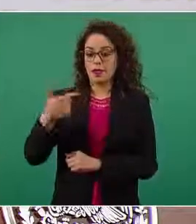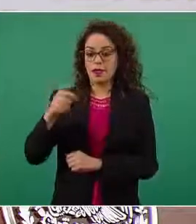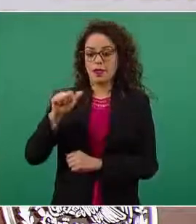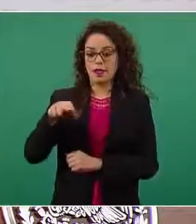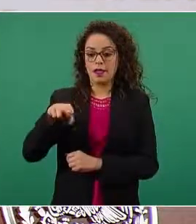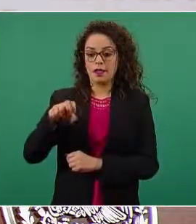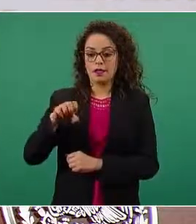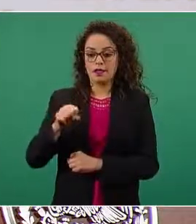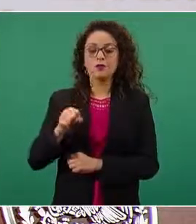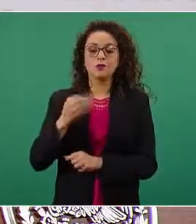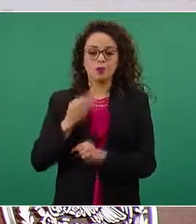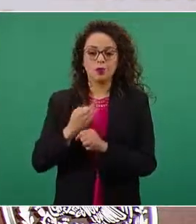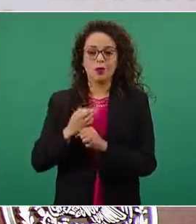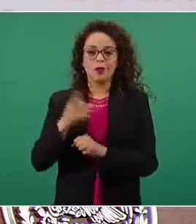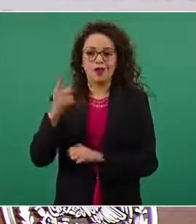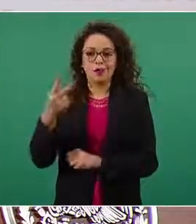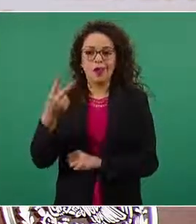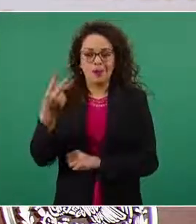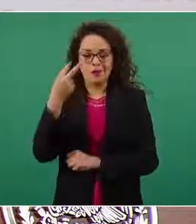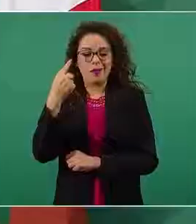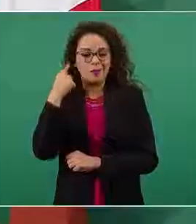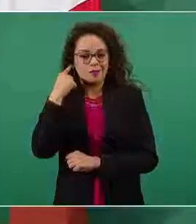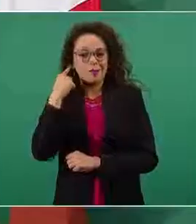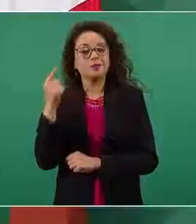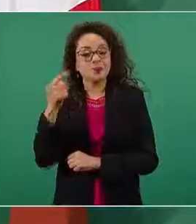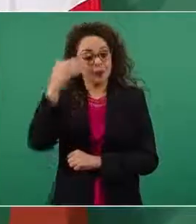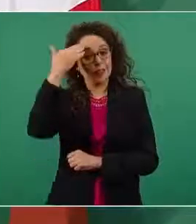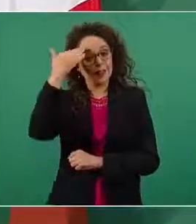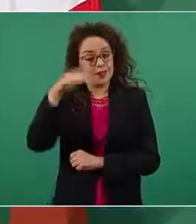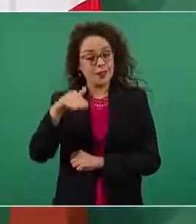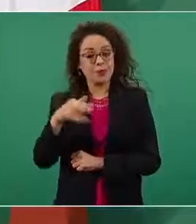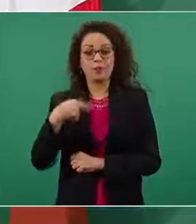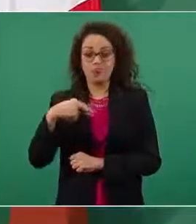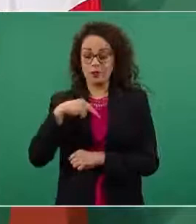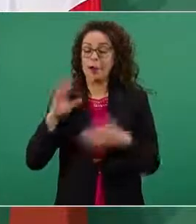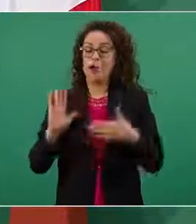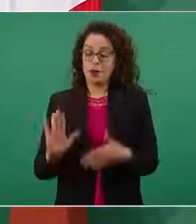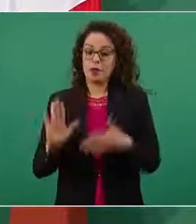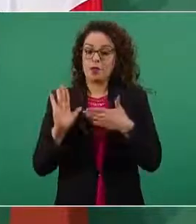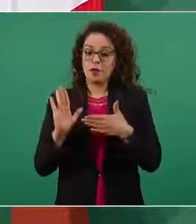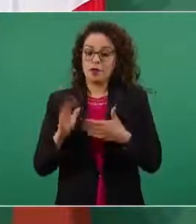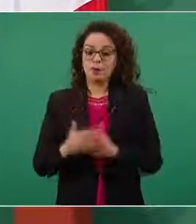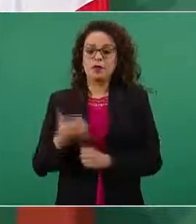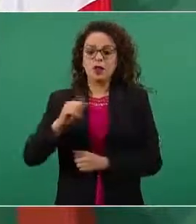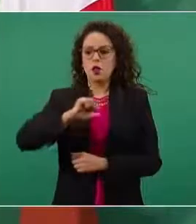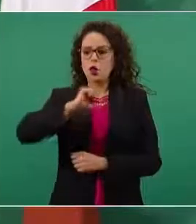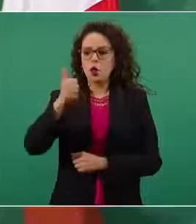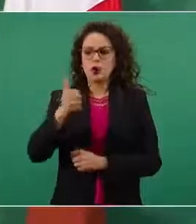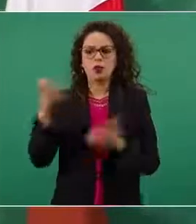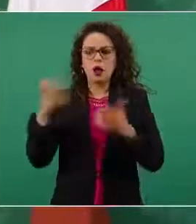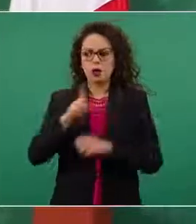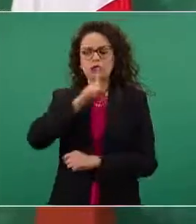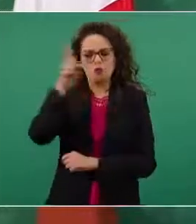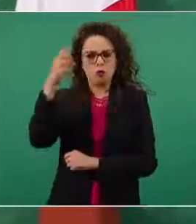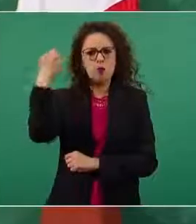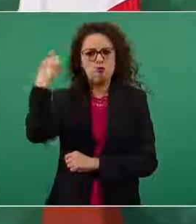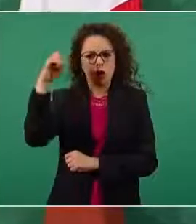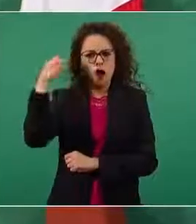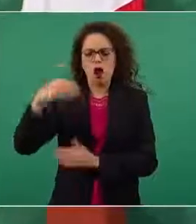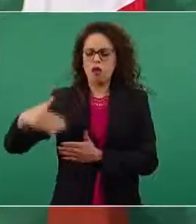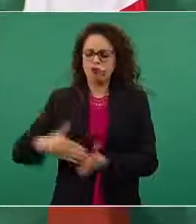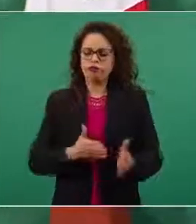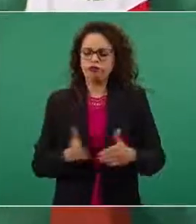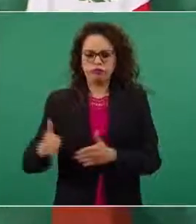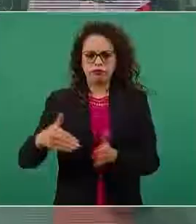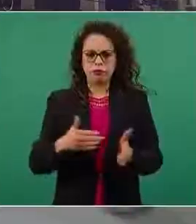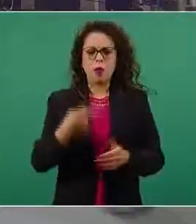está escuchando, lo tenga en cuenta. Y otros caminos que estamos haciendo en Oaxaca. Pero, ¿qué